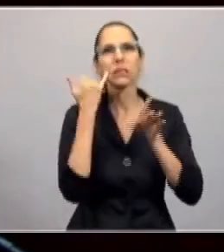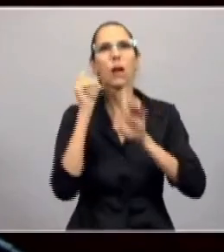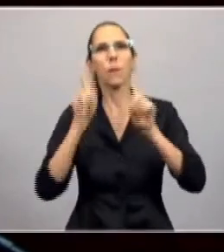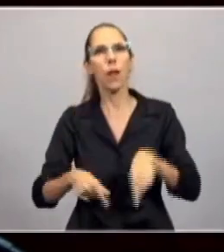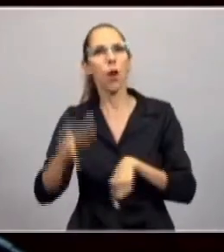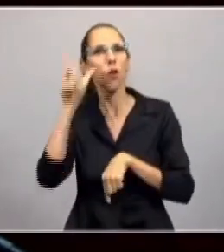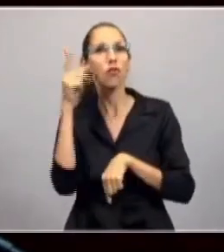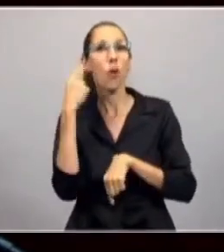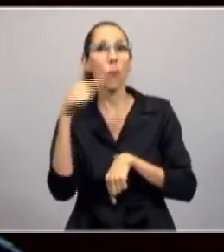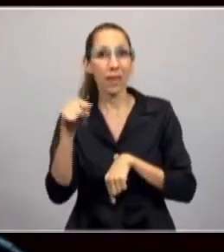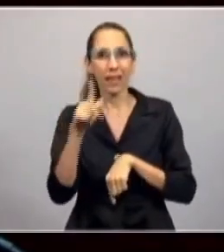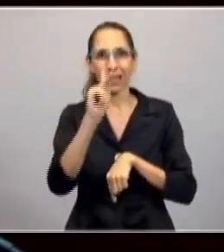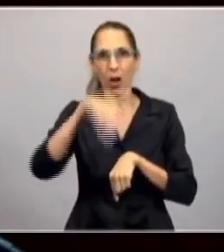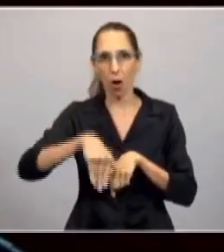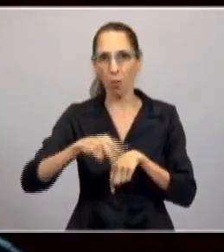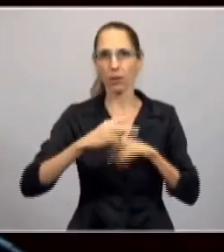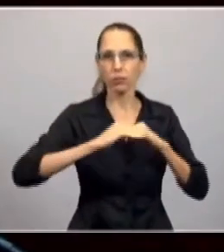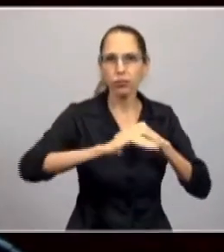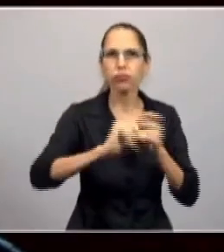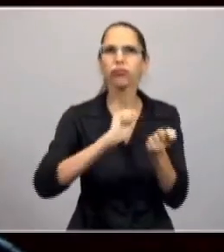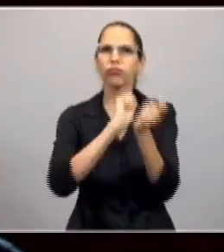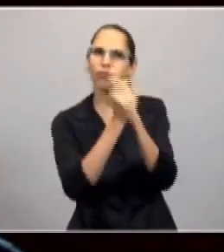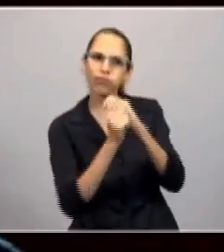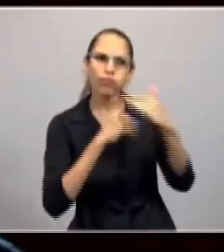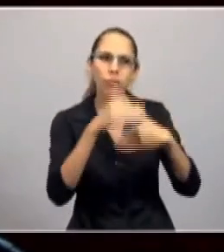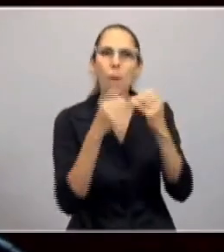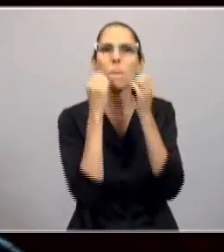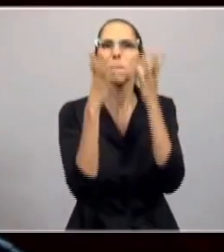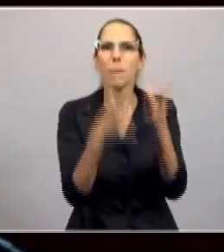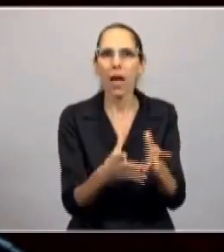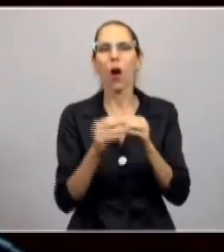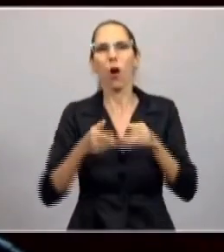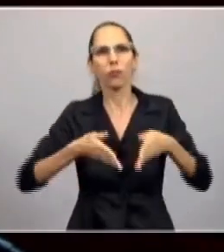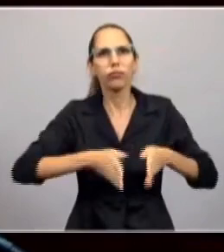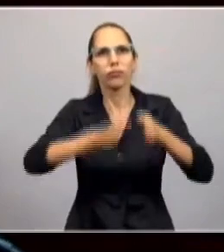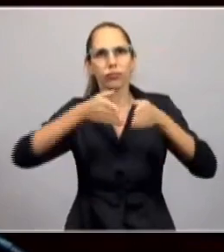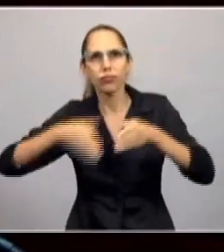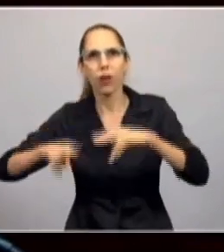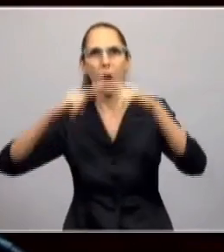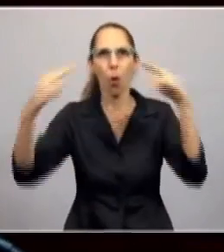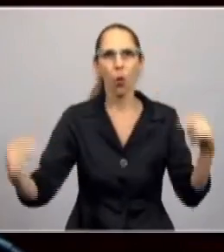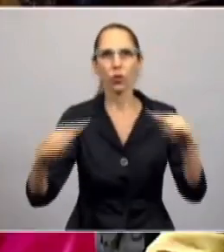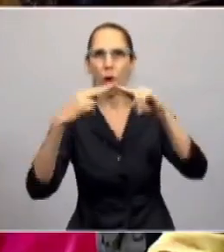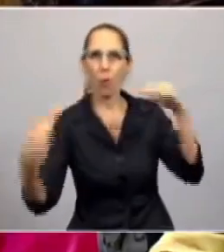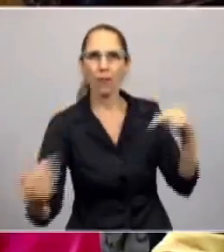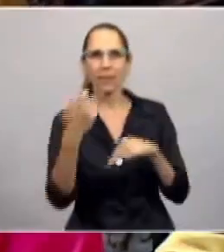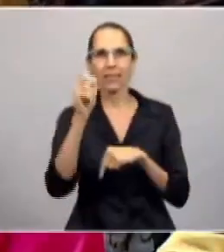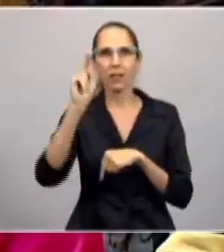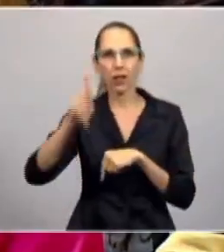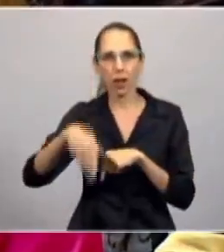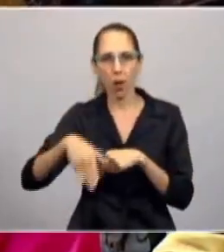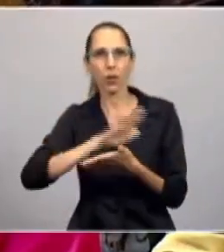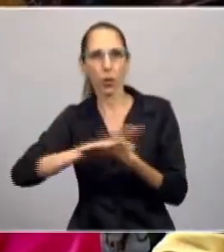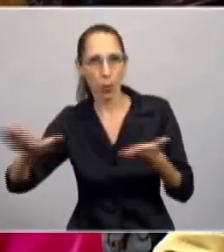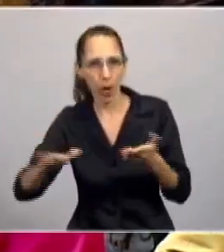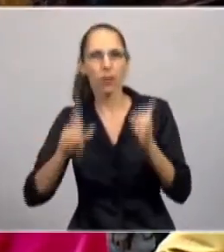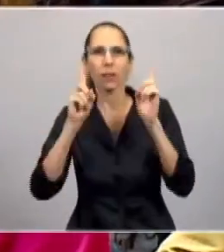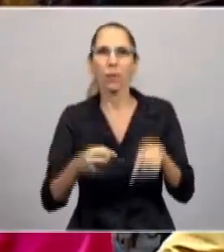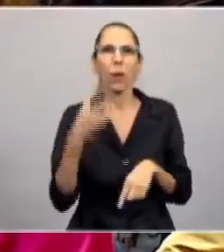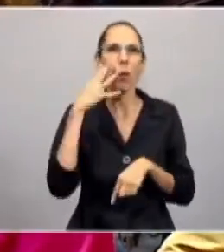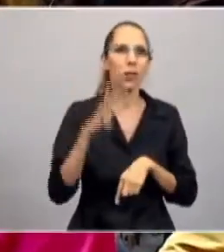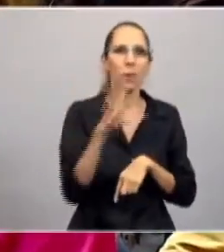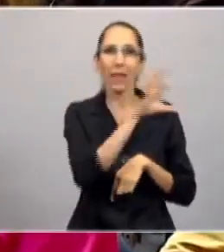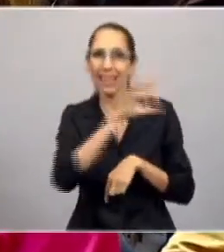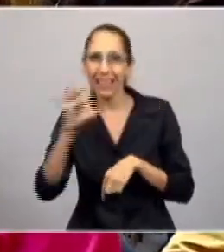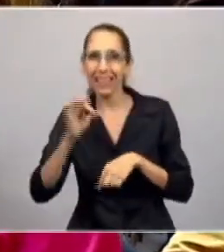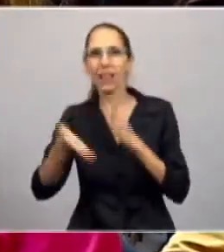kilómetros de ruta. Construimos 600 kilómetros de nuevas autopistas e intervinimos 4.500 kilómetros de